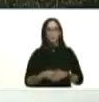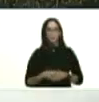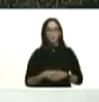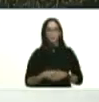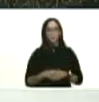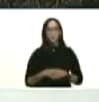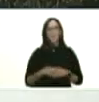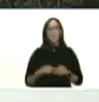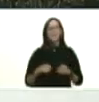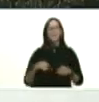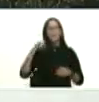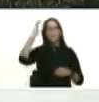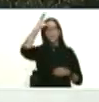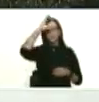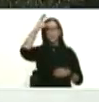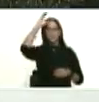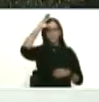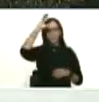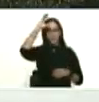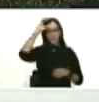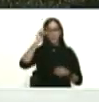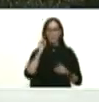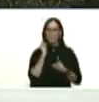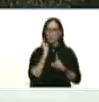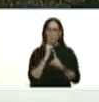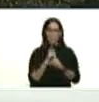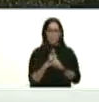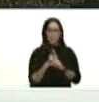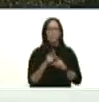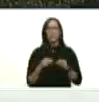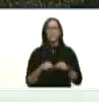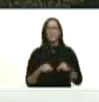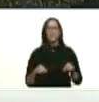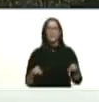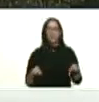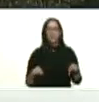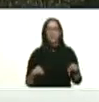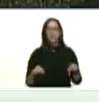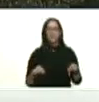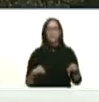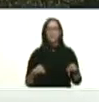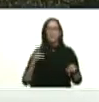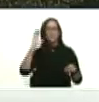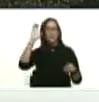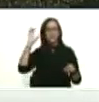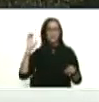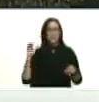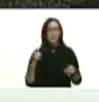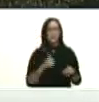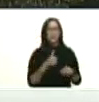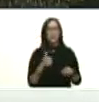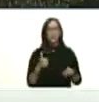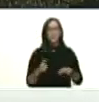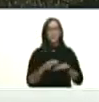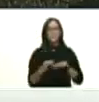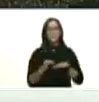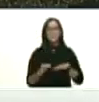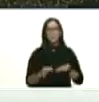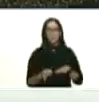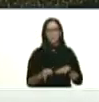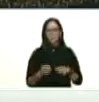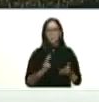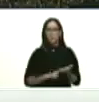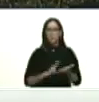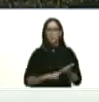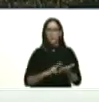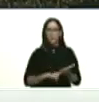conocimiento directo del terreno de sus estados de cada municipio de verdad